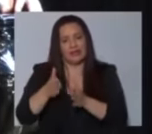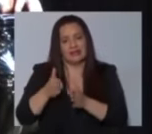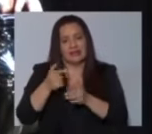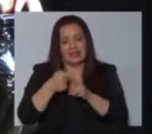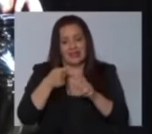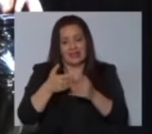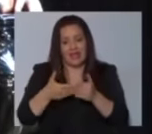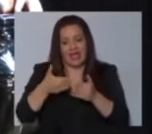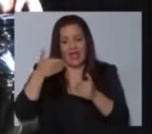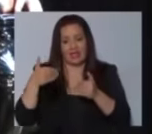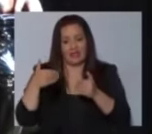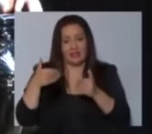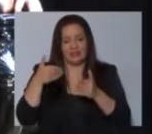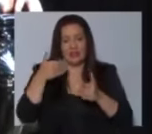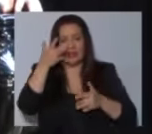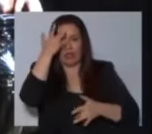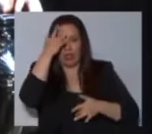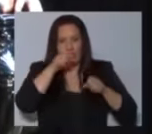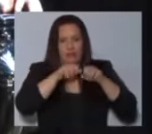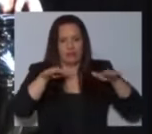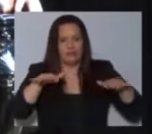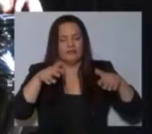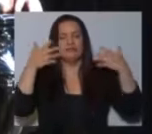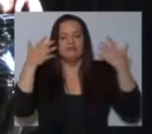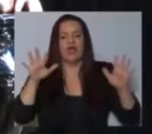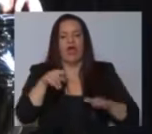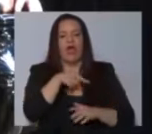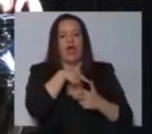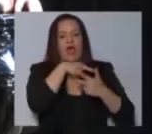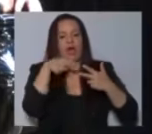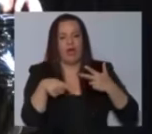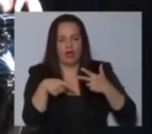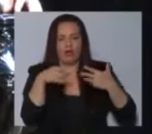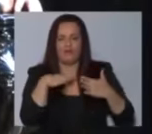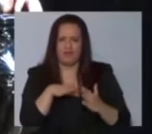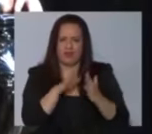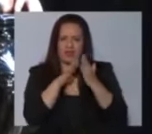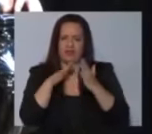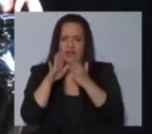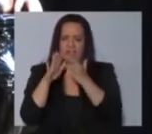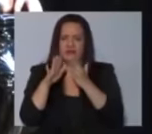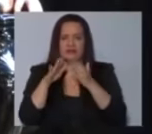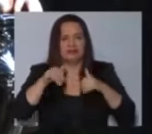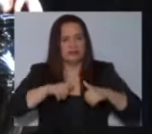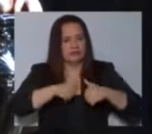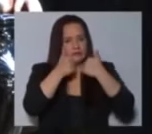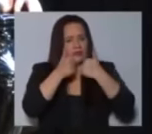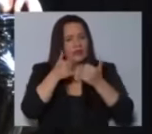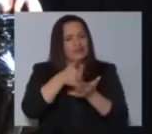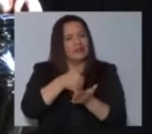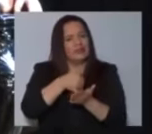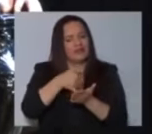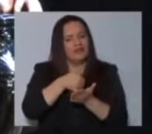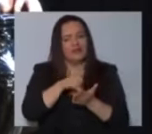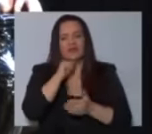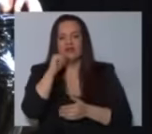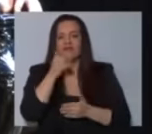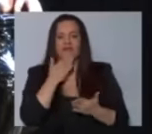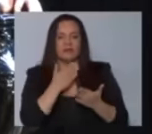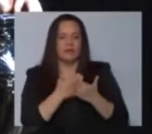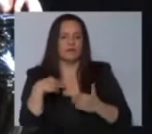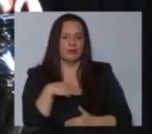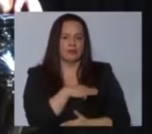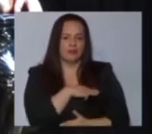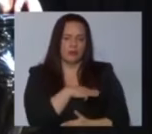pandemia ya enfrentaban serios desafíos, resultado del débil e ineficiente Ministerio de Agricultura y Ganadería